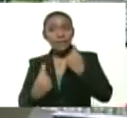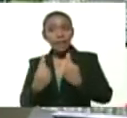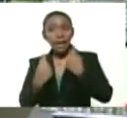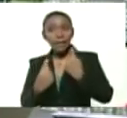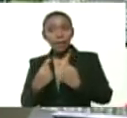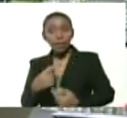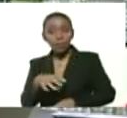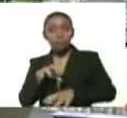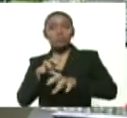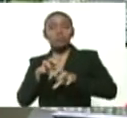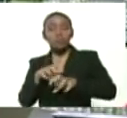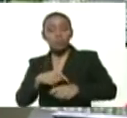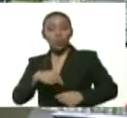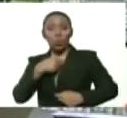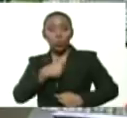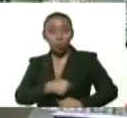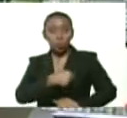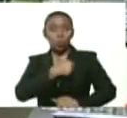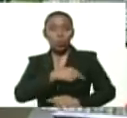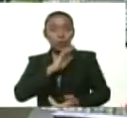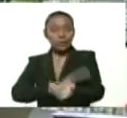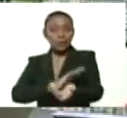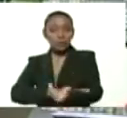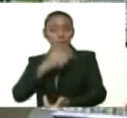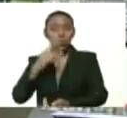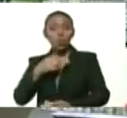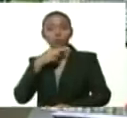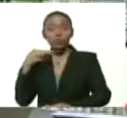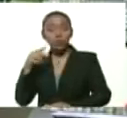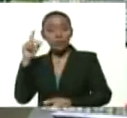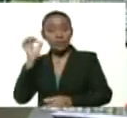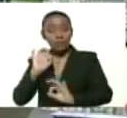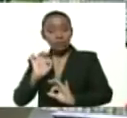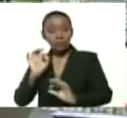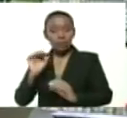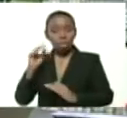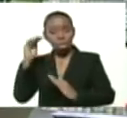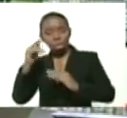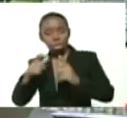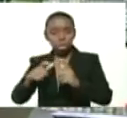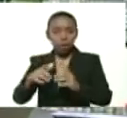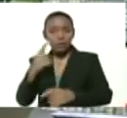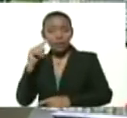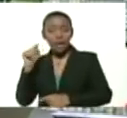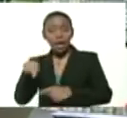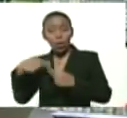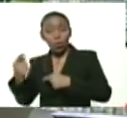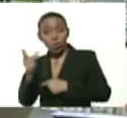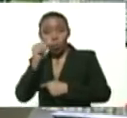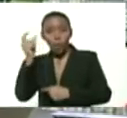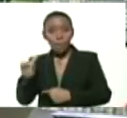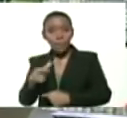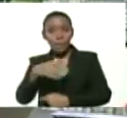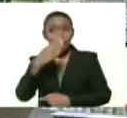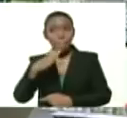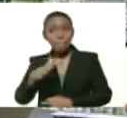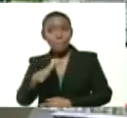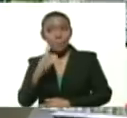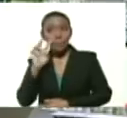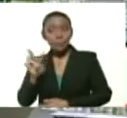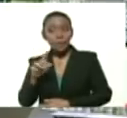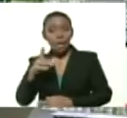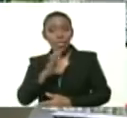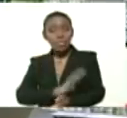una insuficiencia cardíaca, con hipertensión y una diabetes descompensada. Y este paciente es un paciente